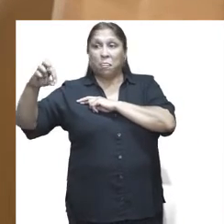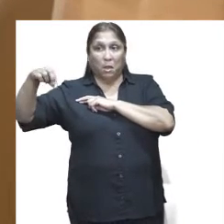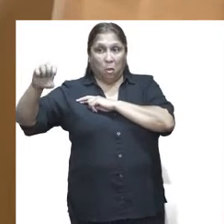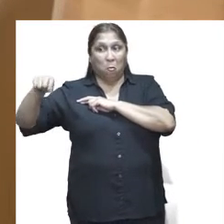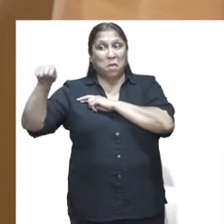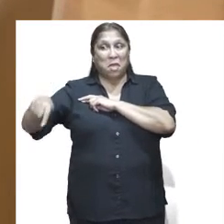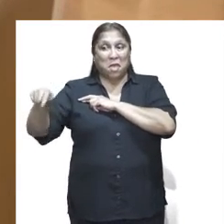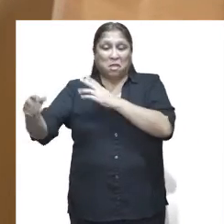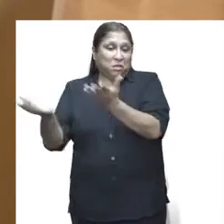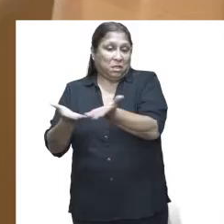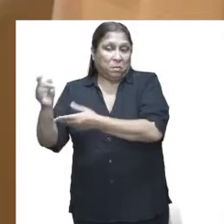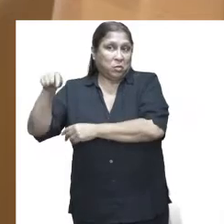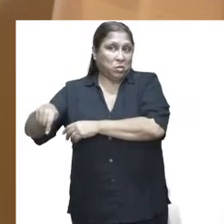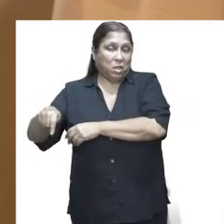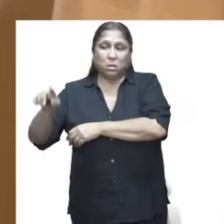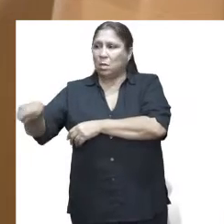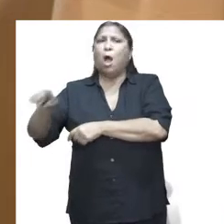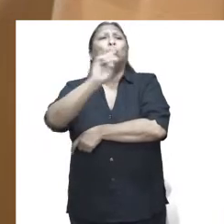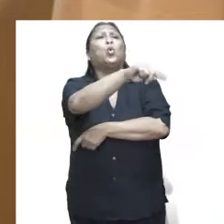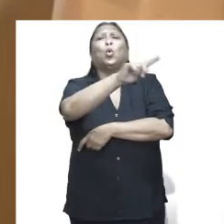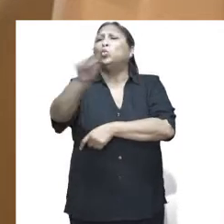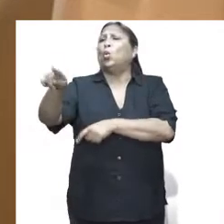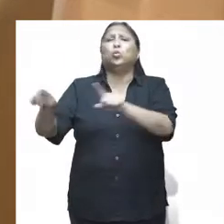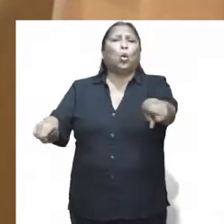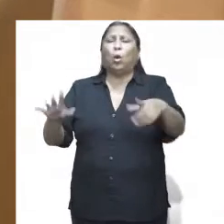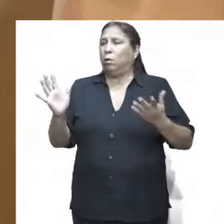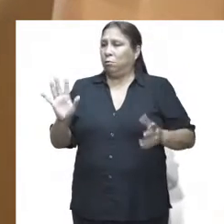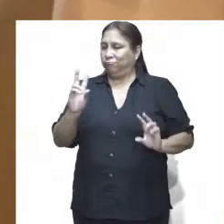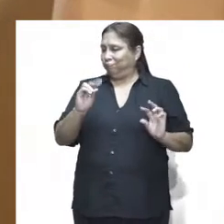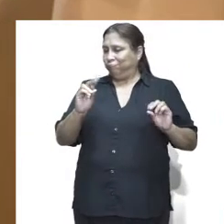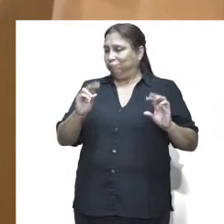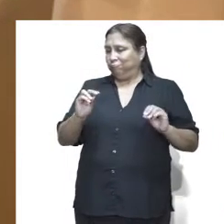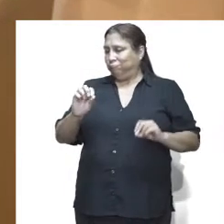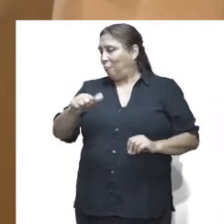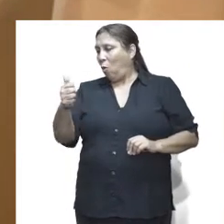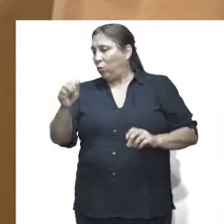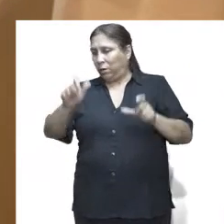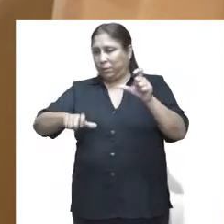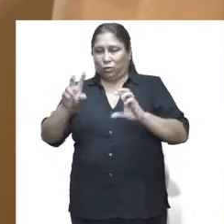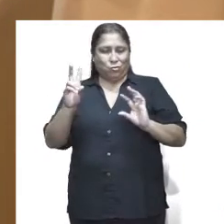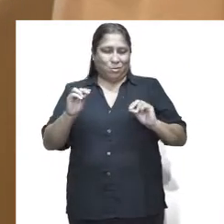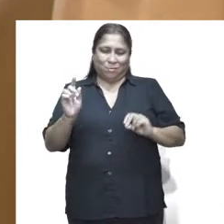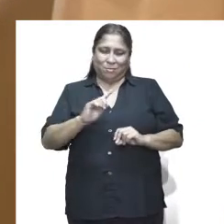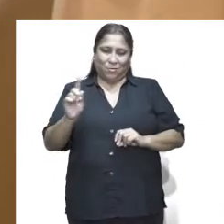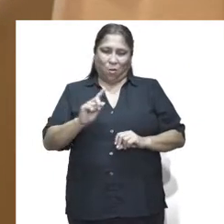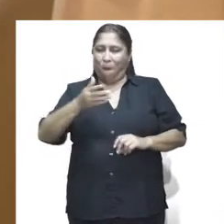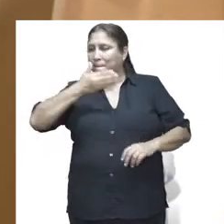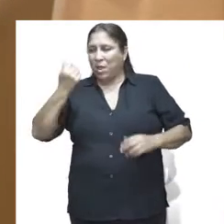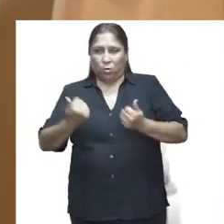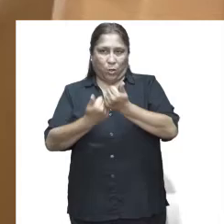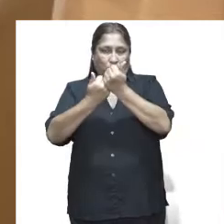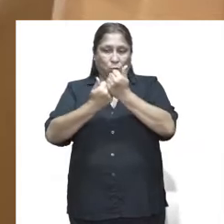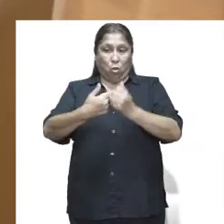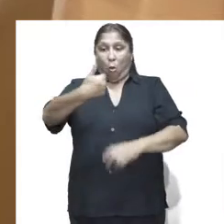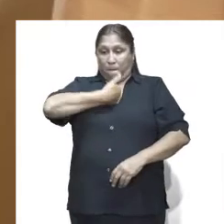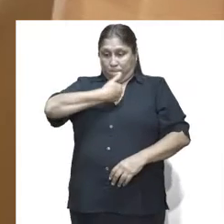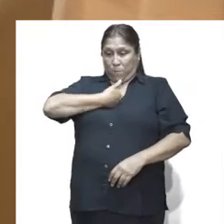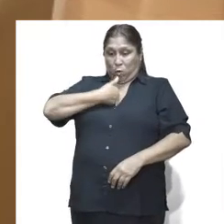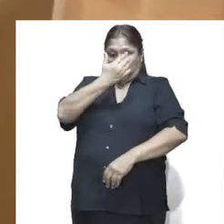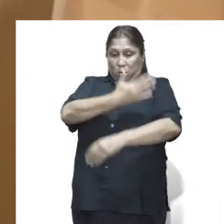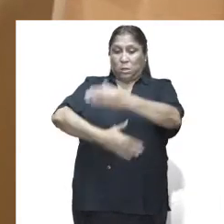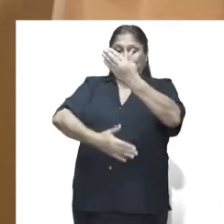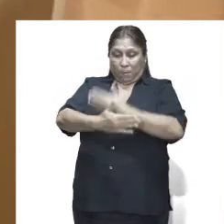servicios quien dispone, ¿no? Que de tal persona o tal otra le parece que debe ser el mejor apoyo, sino es la propia persona con